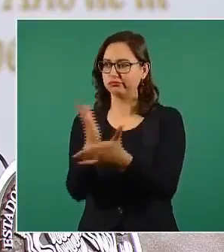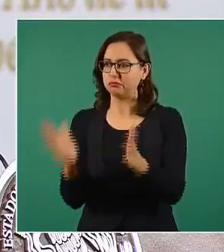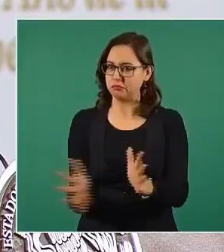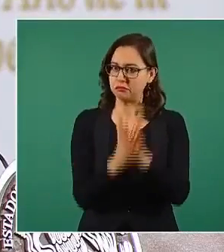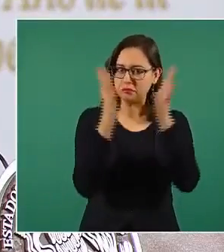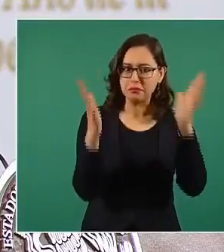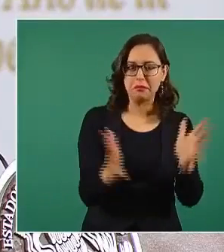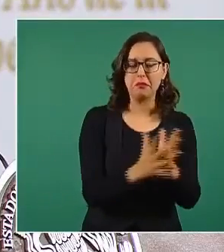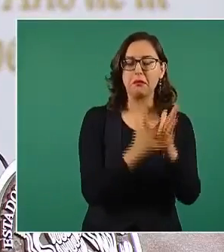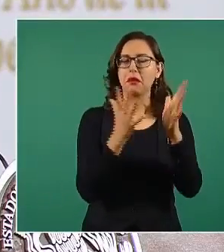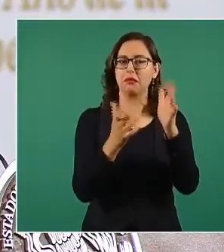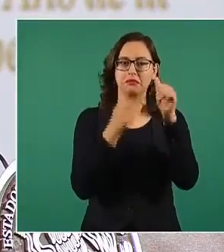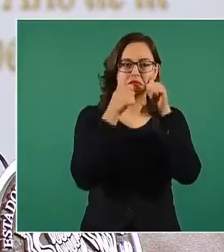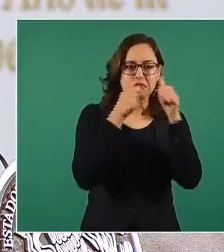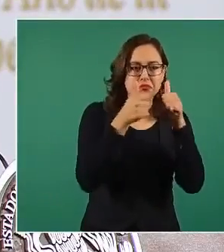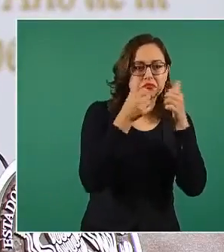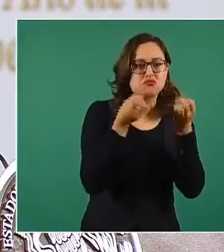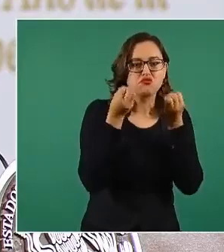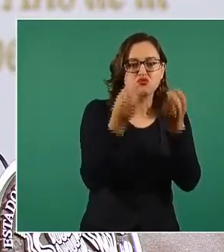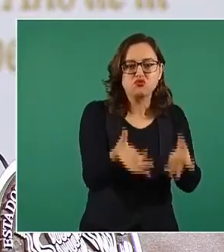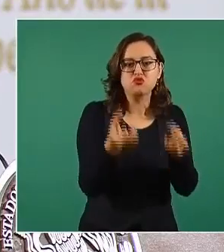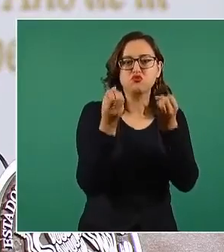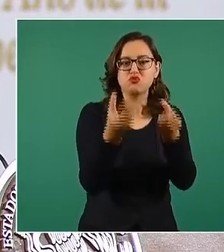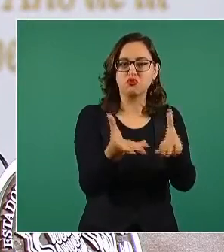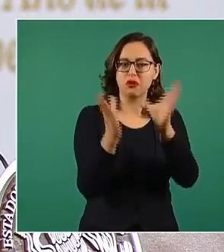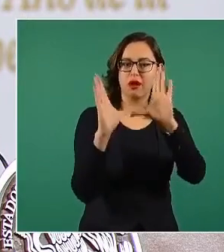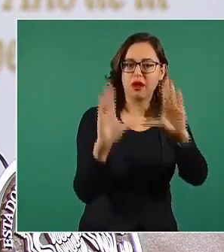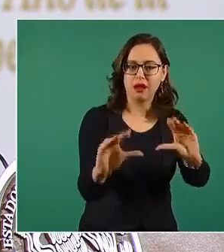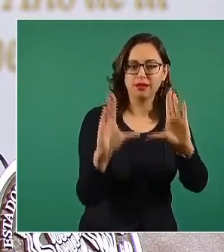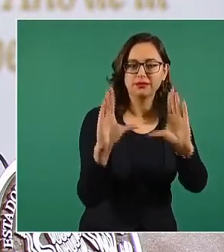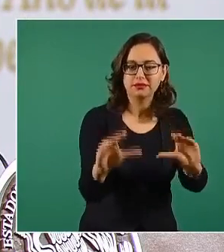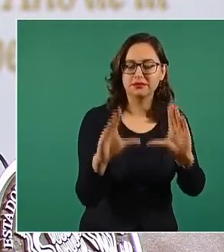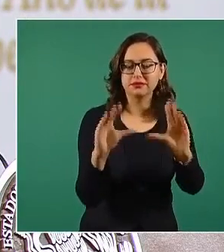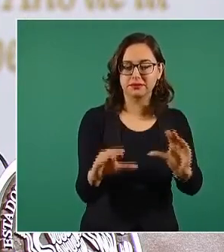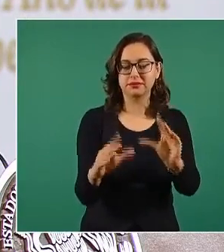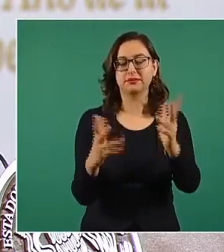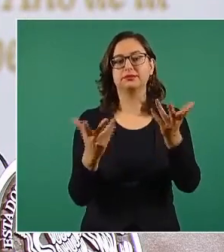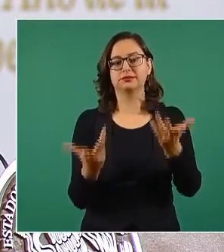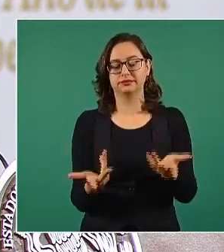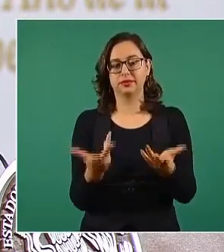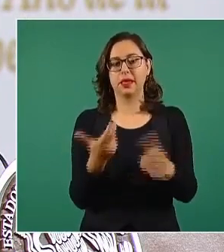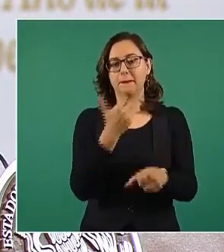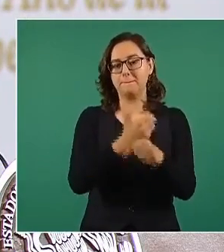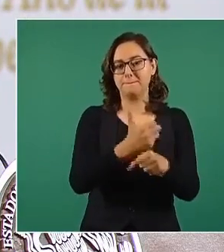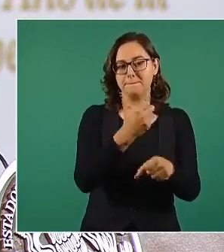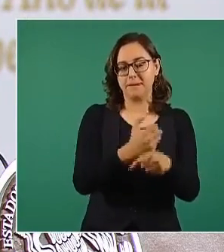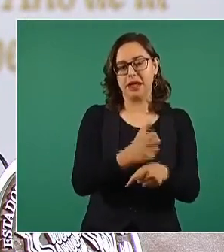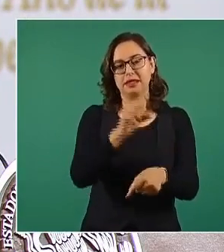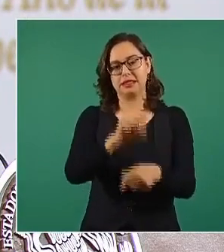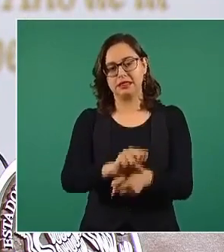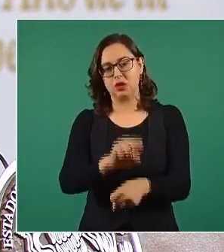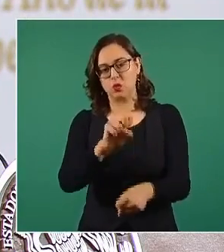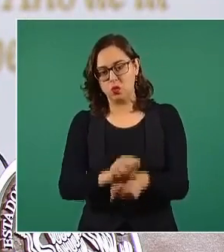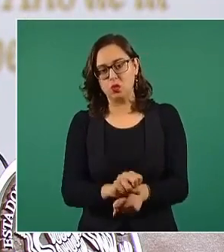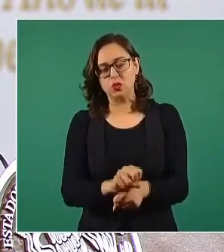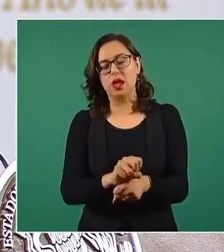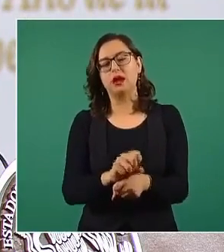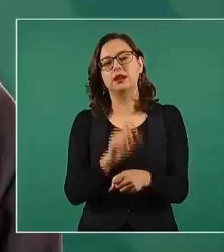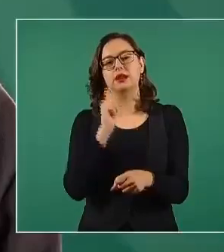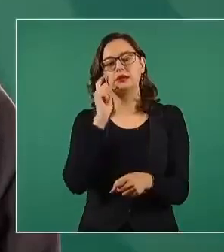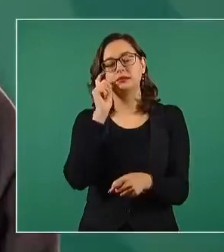de llevar lo mejor de la educación básica a través